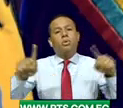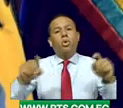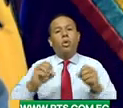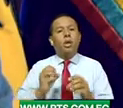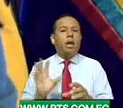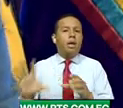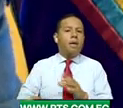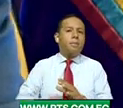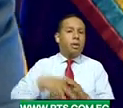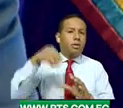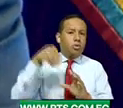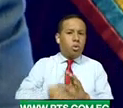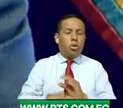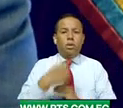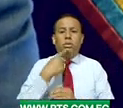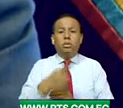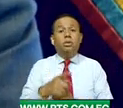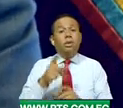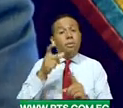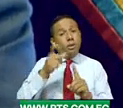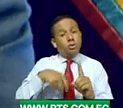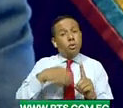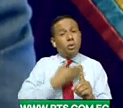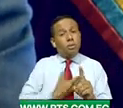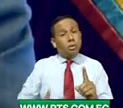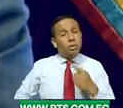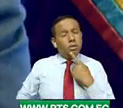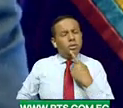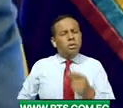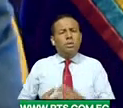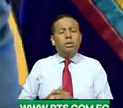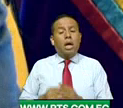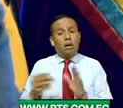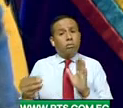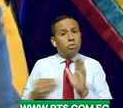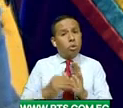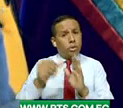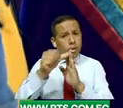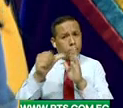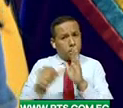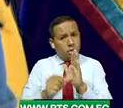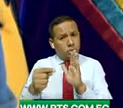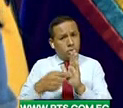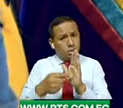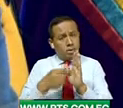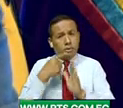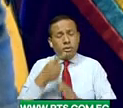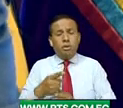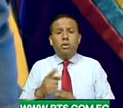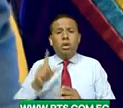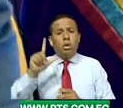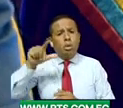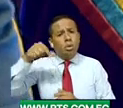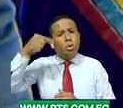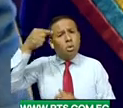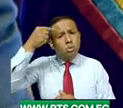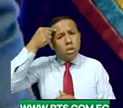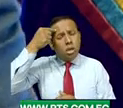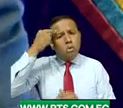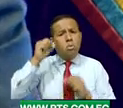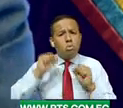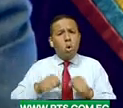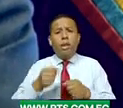mandatario dio a conocer algunos detalles. Consta un artículo mediante el cual el gobierno